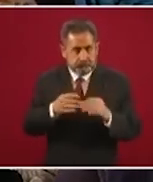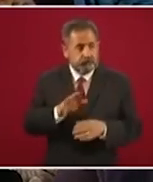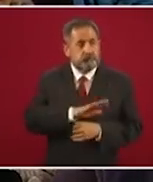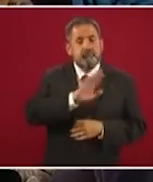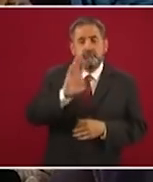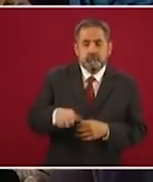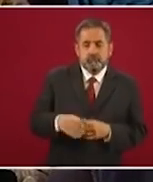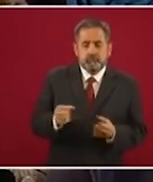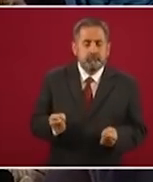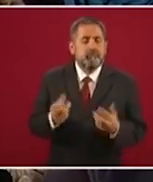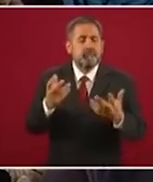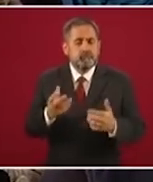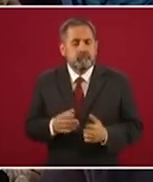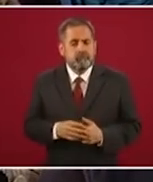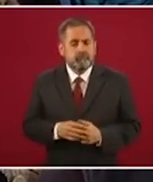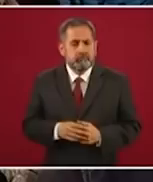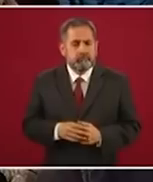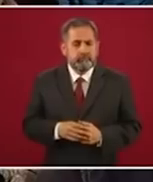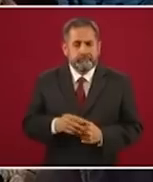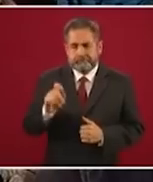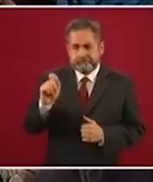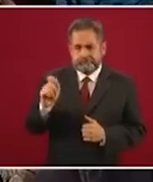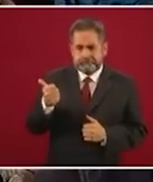murieron en